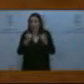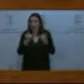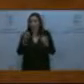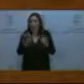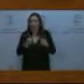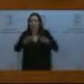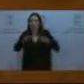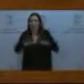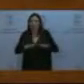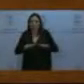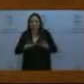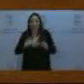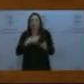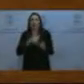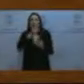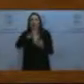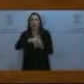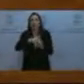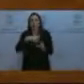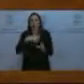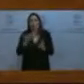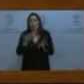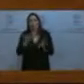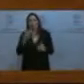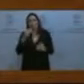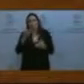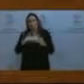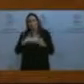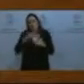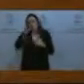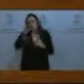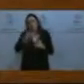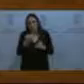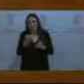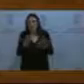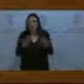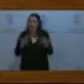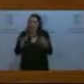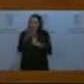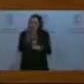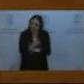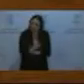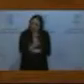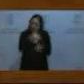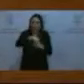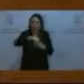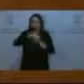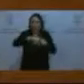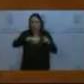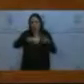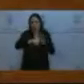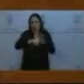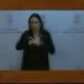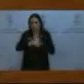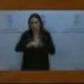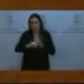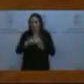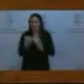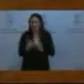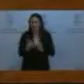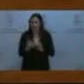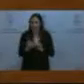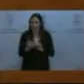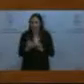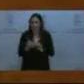voz, aunque sin voto. Lo que no puede ser es que no tengan representación en los instrumentos de gestión integrada, los